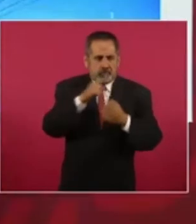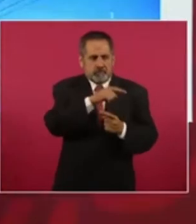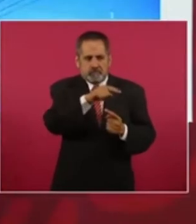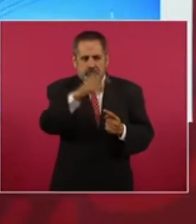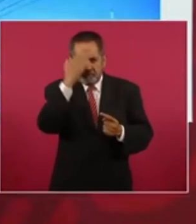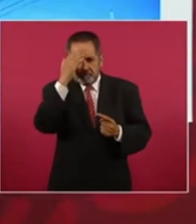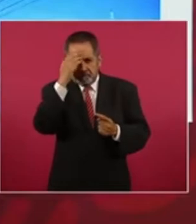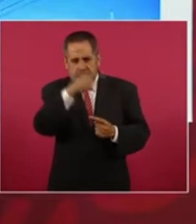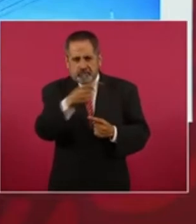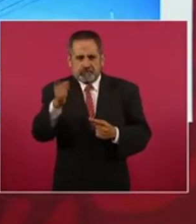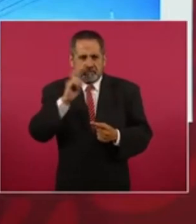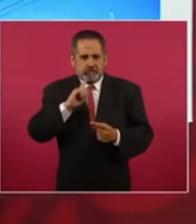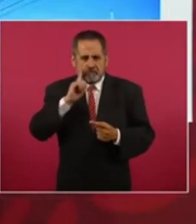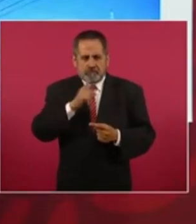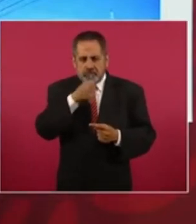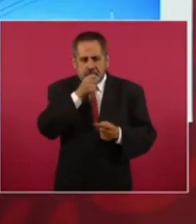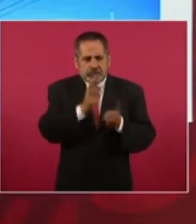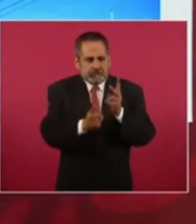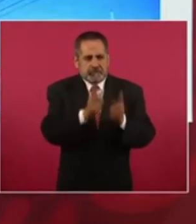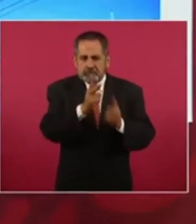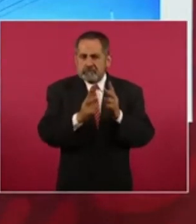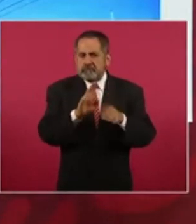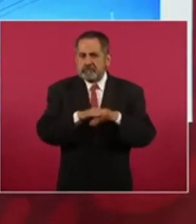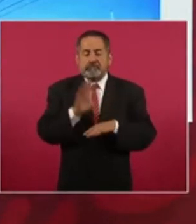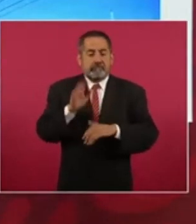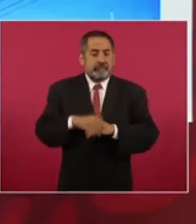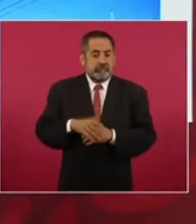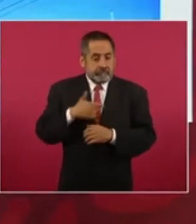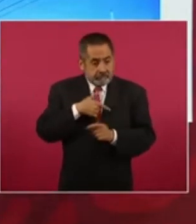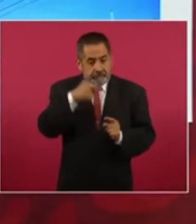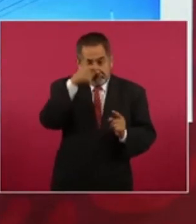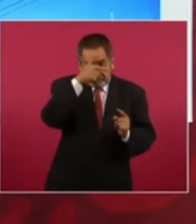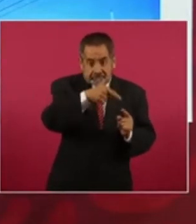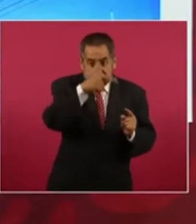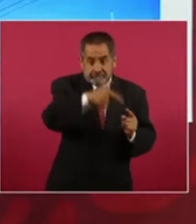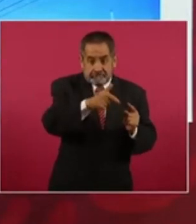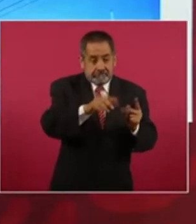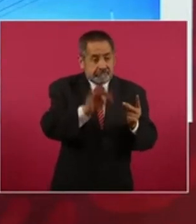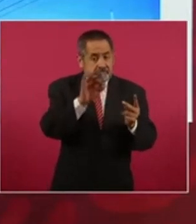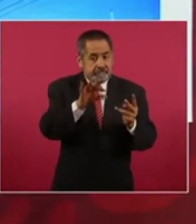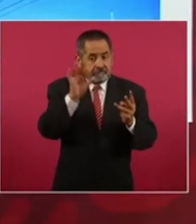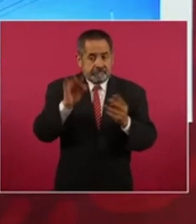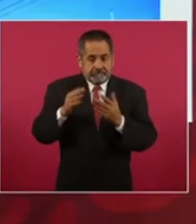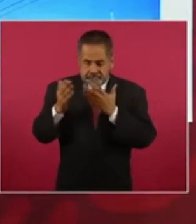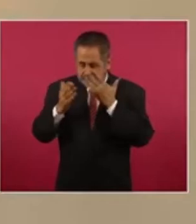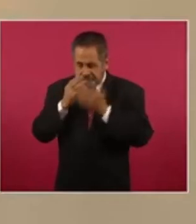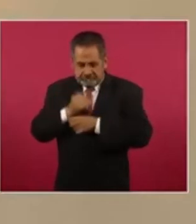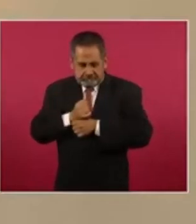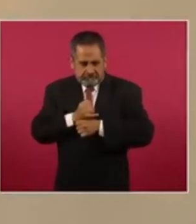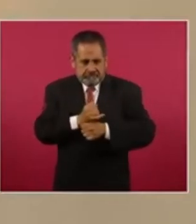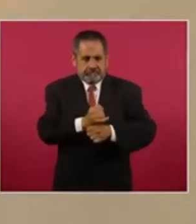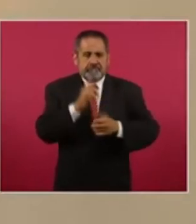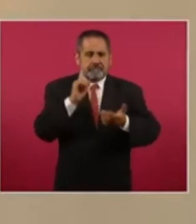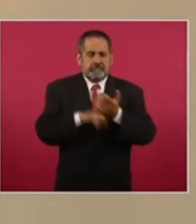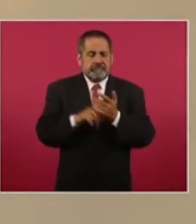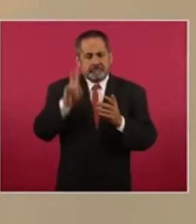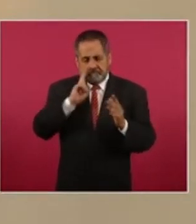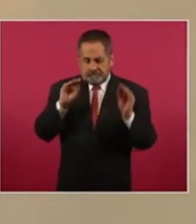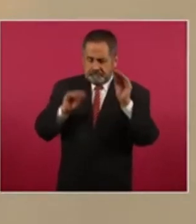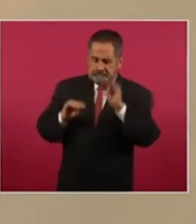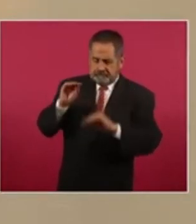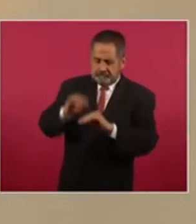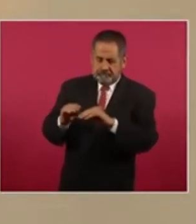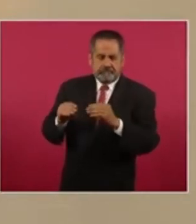cercanas de la víctima. Se han incorporado hallazgos, indicios y estudios periciales para la homologación de los